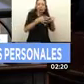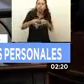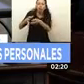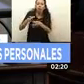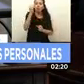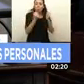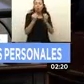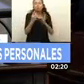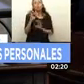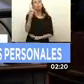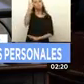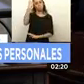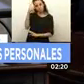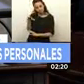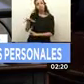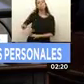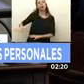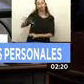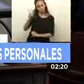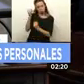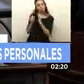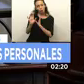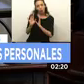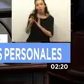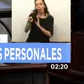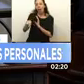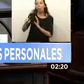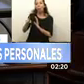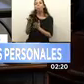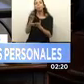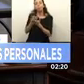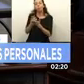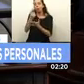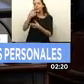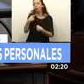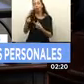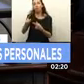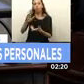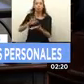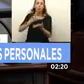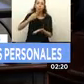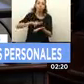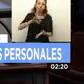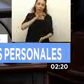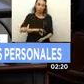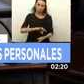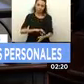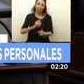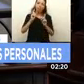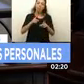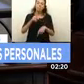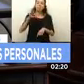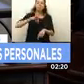un sector no le dieron lo que querían que era el impuesto a las ganancias y libres